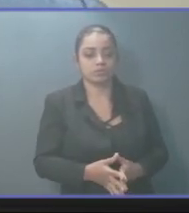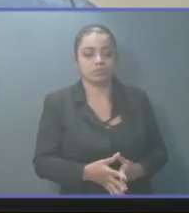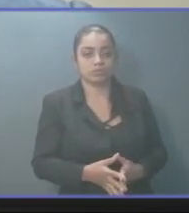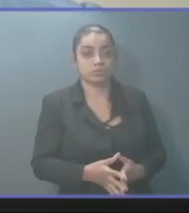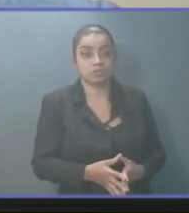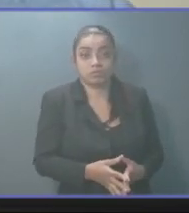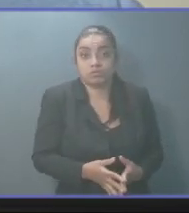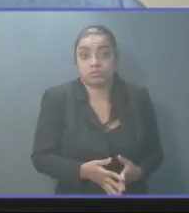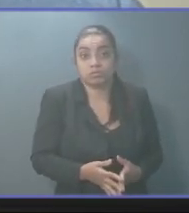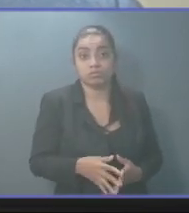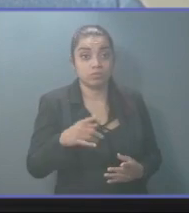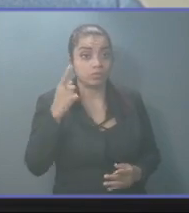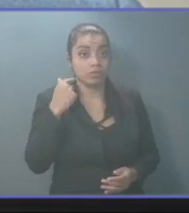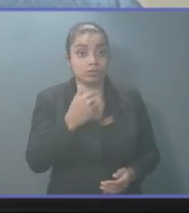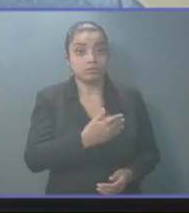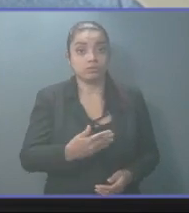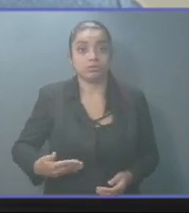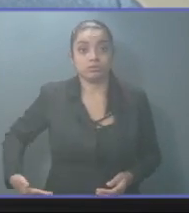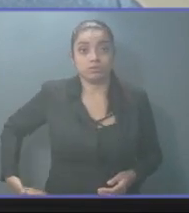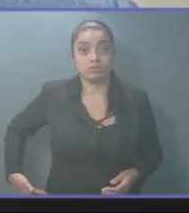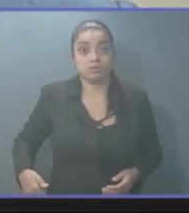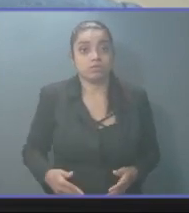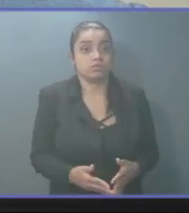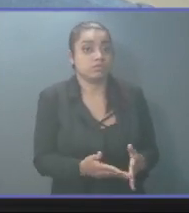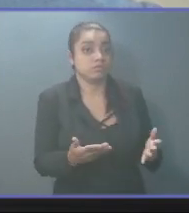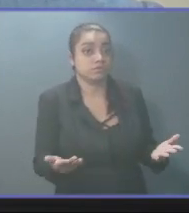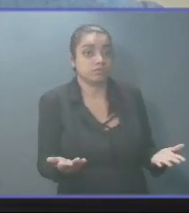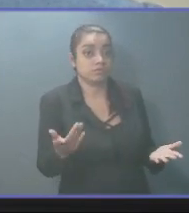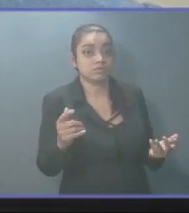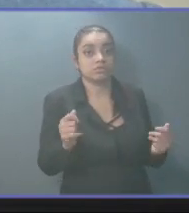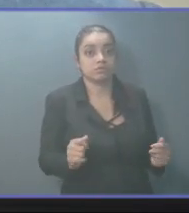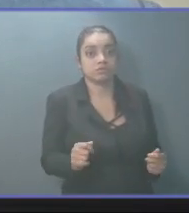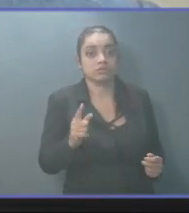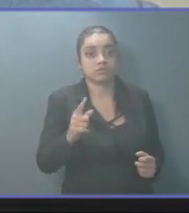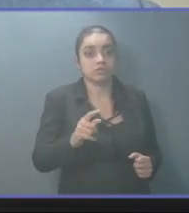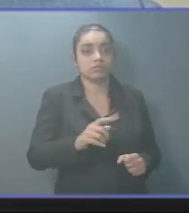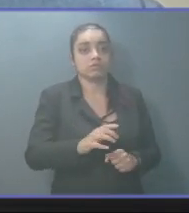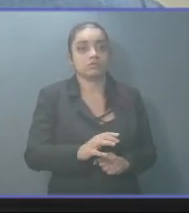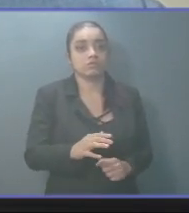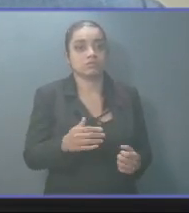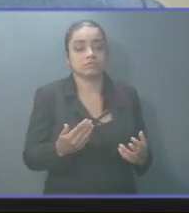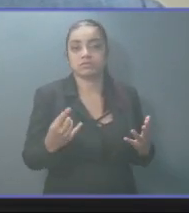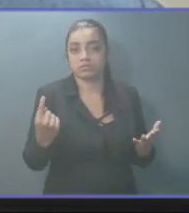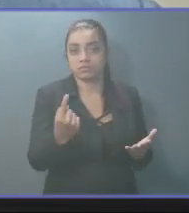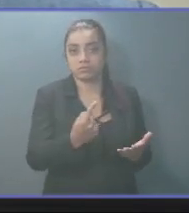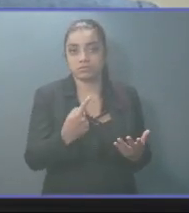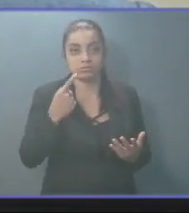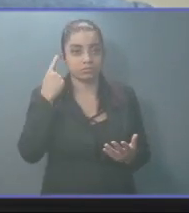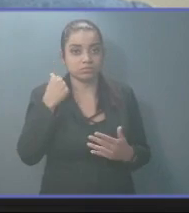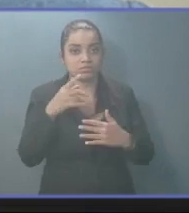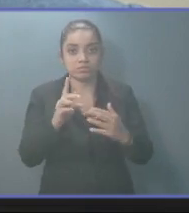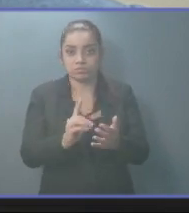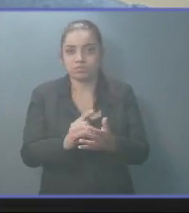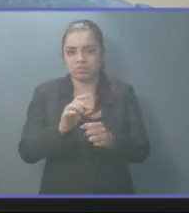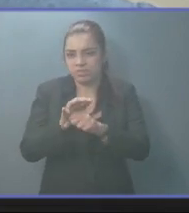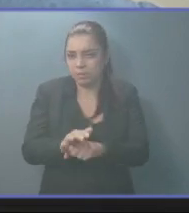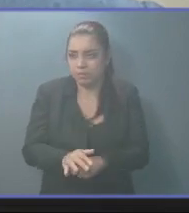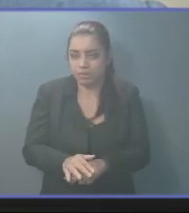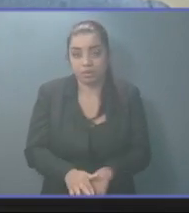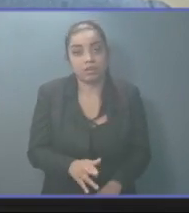y según el presidente todo esto lo hacía para presionar a los diputados pero usted lo